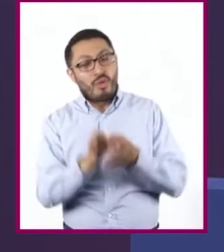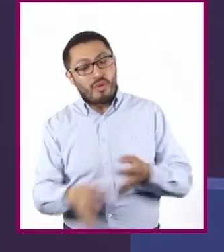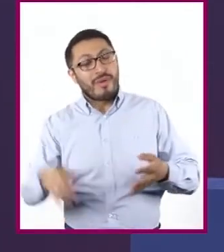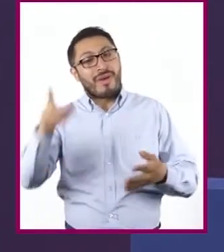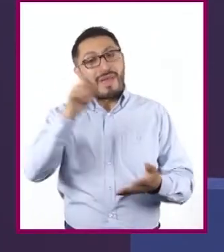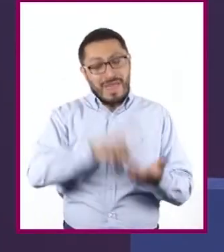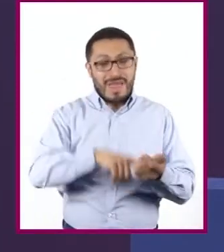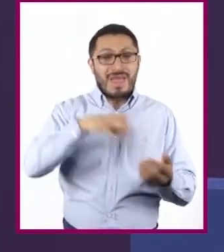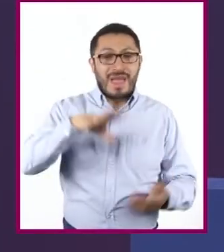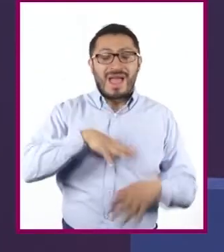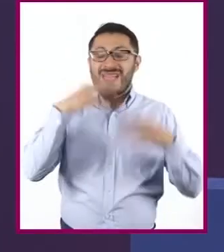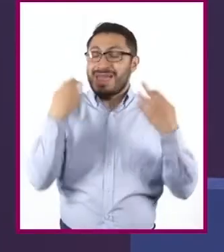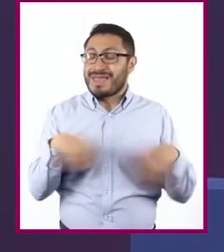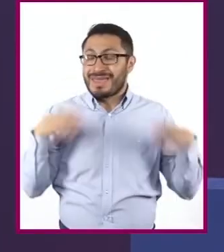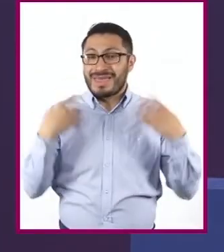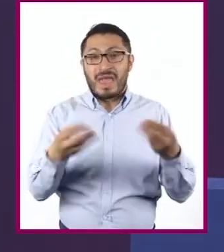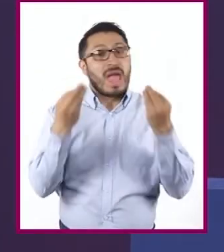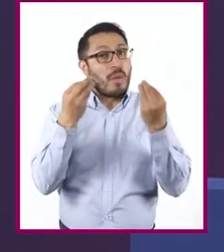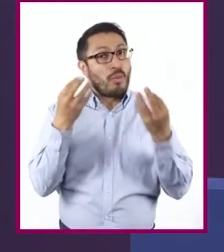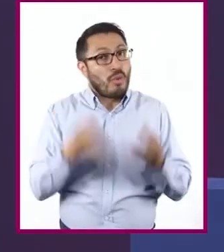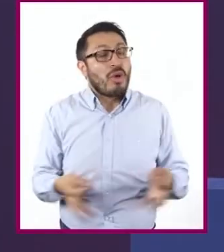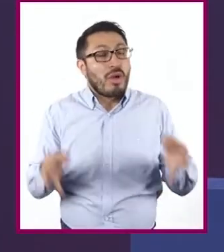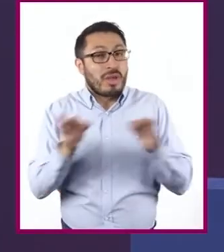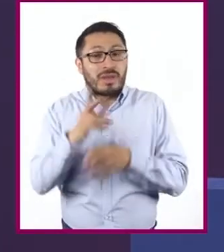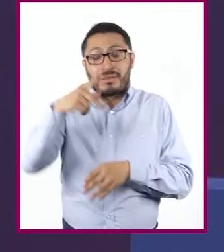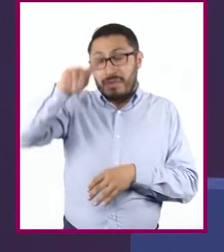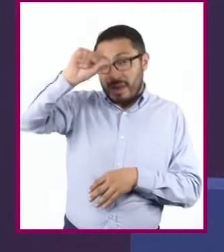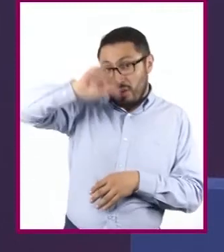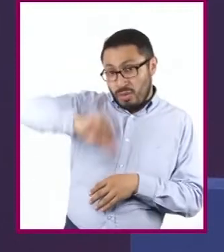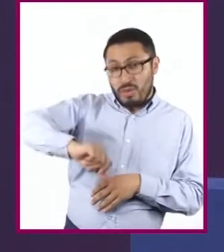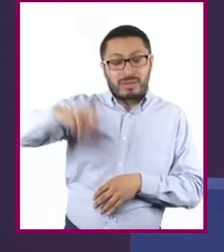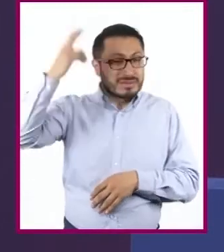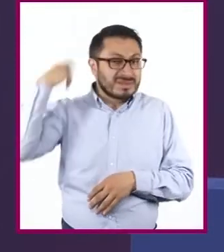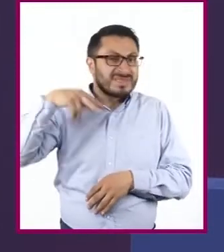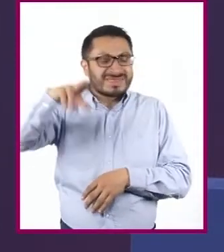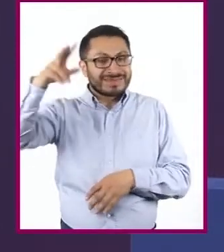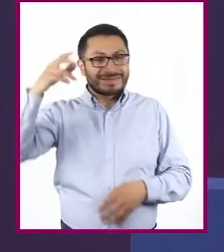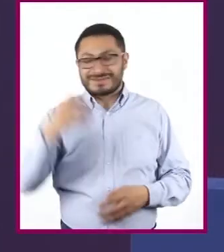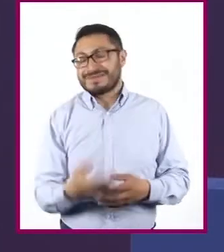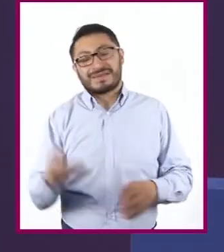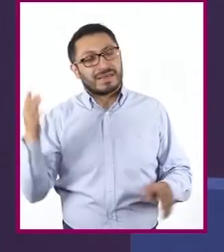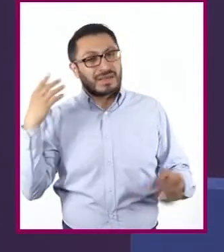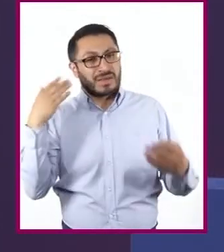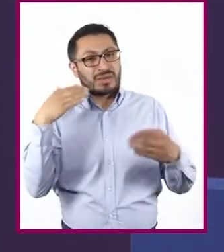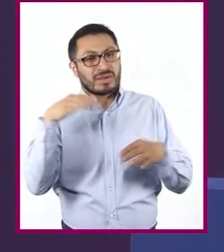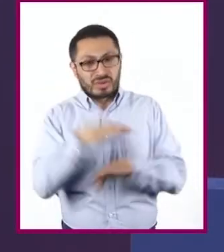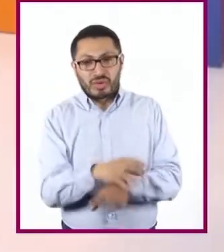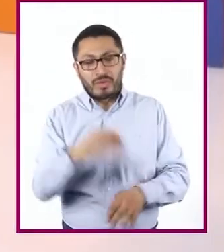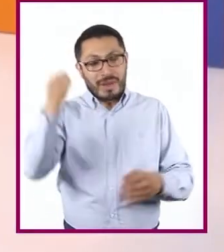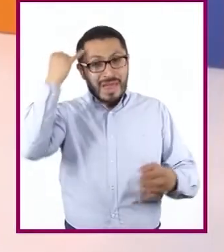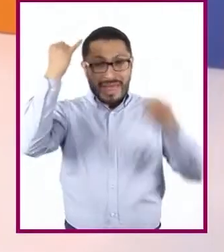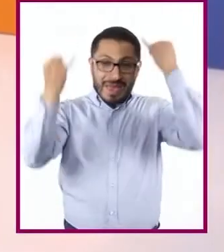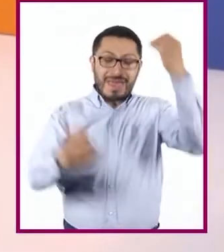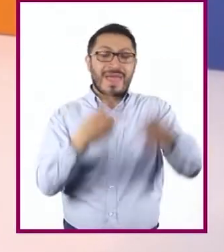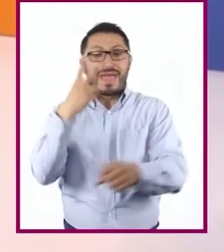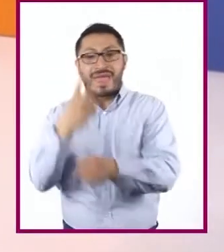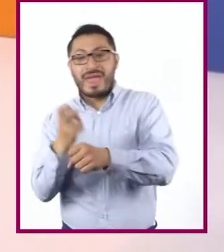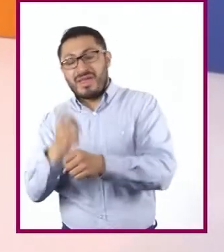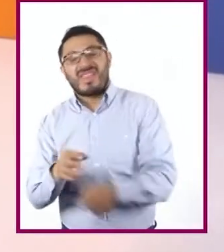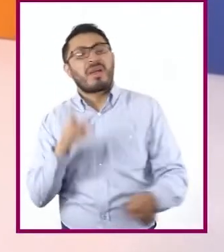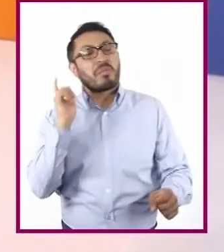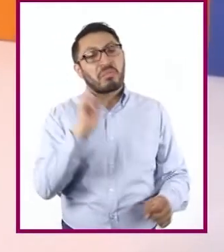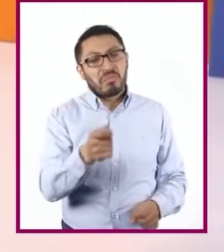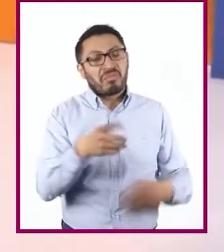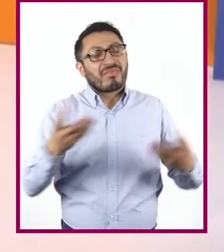más importancia. Pero en esta sesión, nuestro viaje está dirigido a las ideas secundarias, aquellas ideas